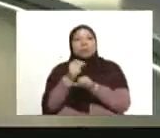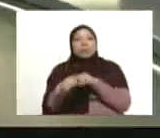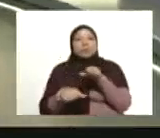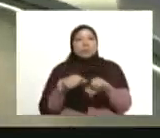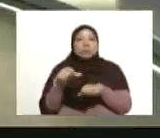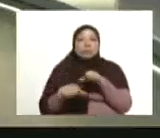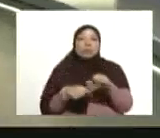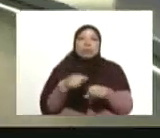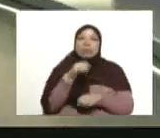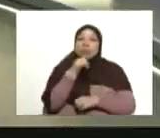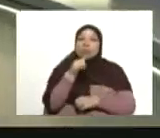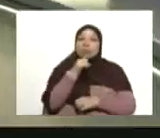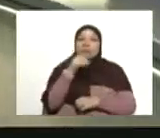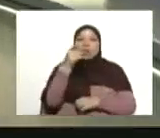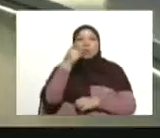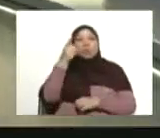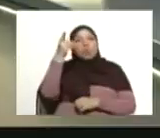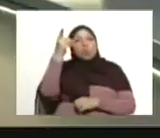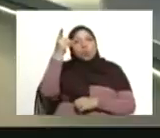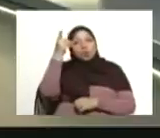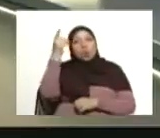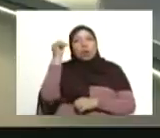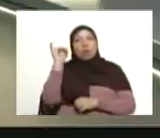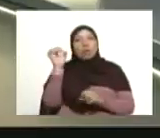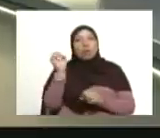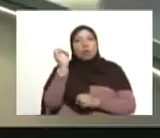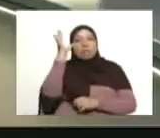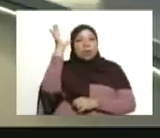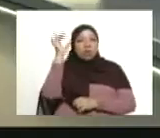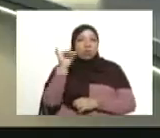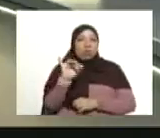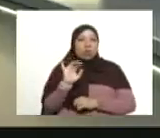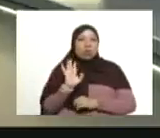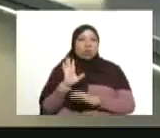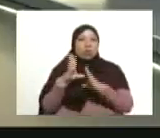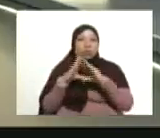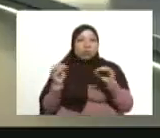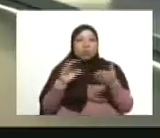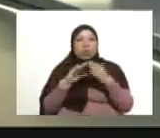Diosdado Cabello Rondón, inventó esto. Esto lo inventó Diosdado. Todas estas